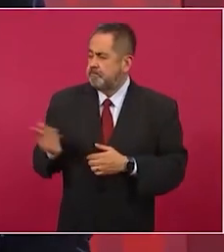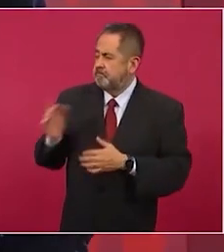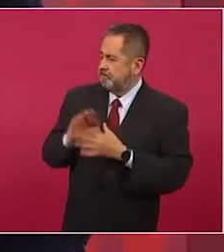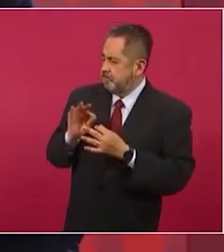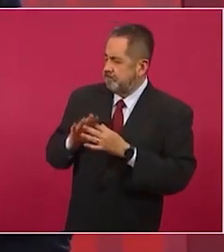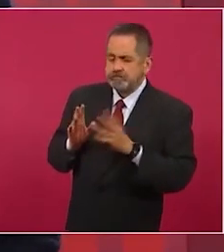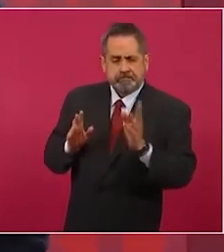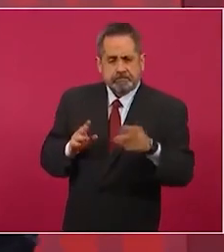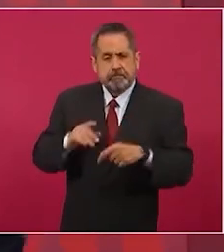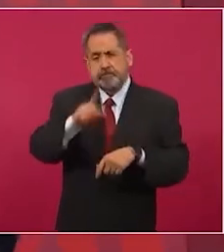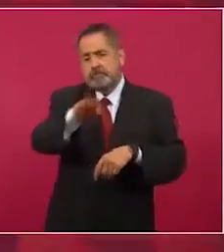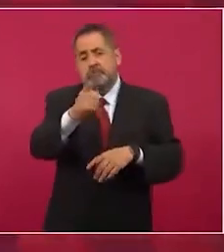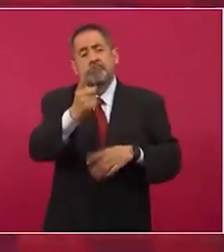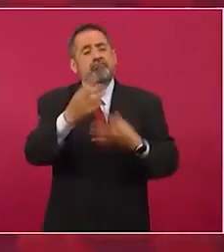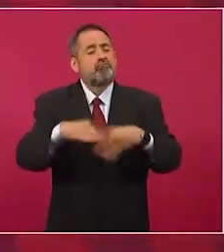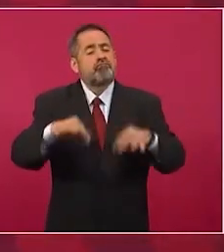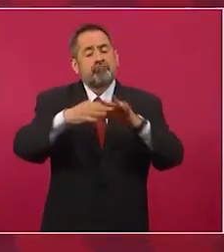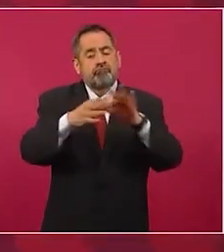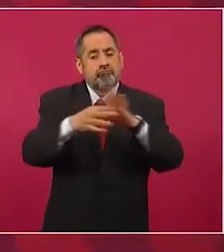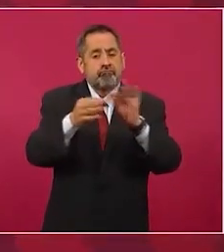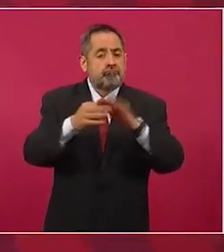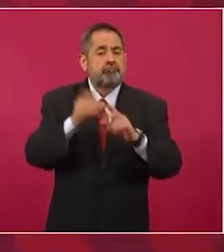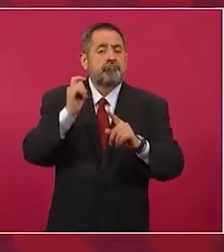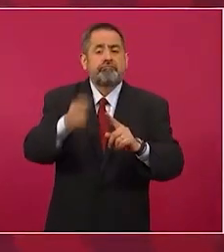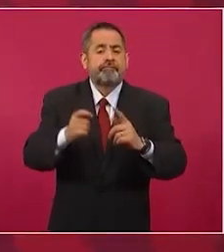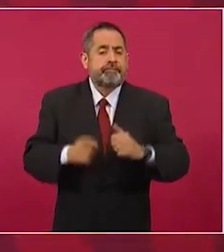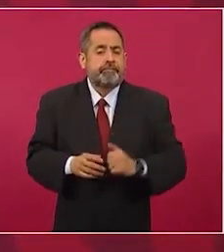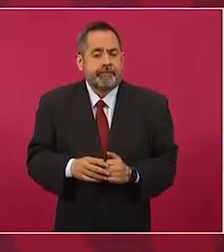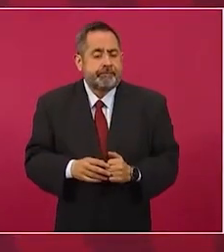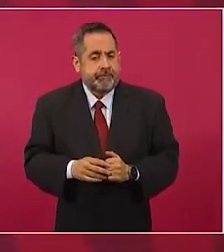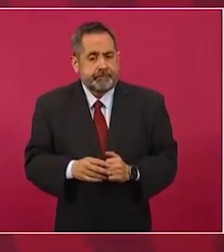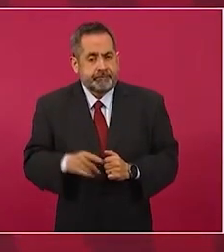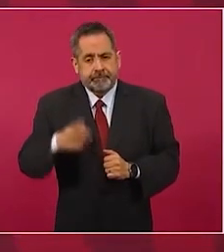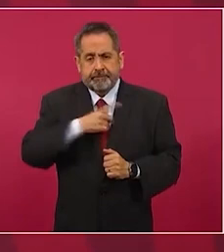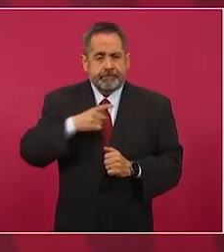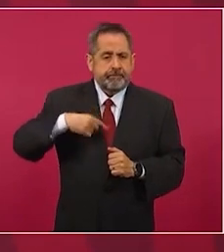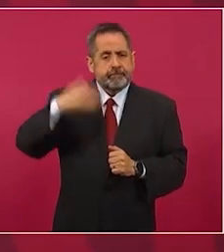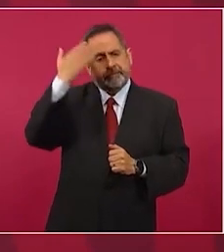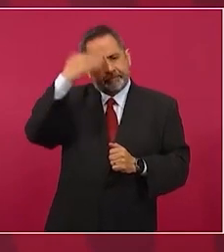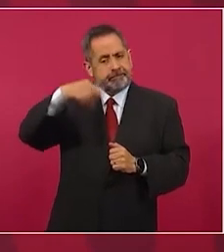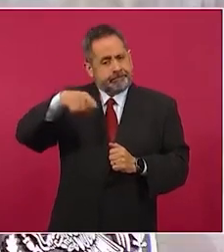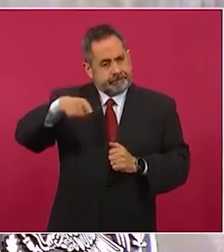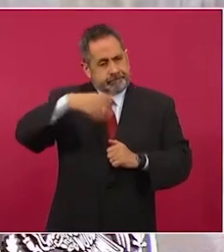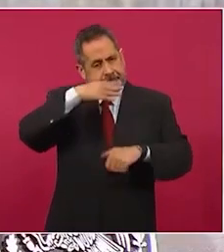pero es importante que se sepa que